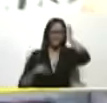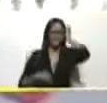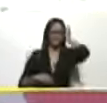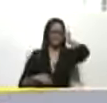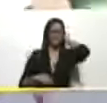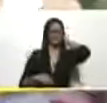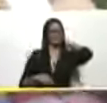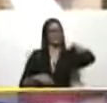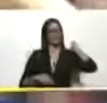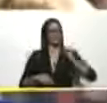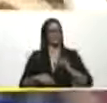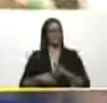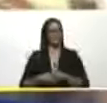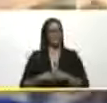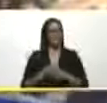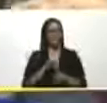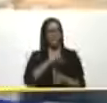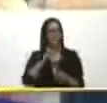aprobado